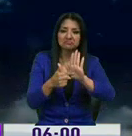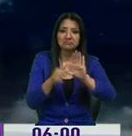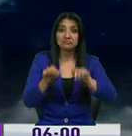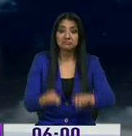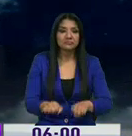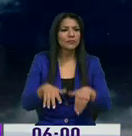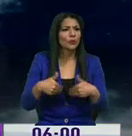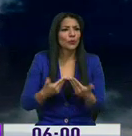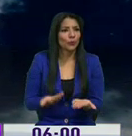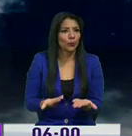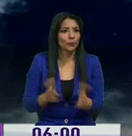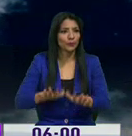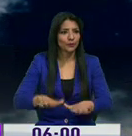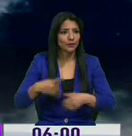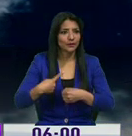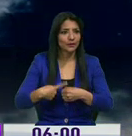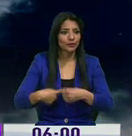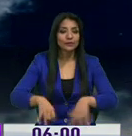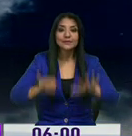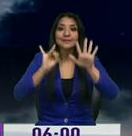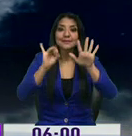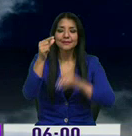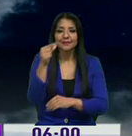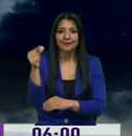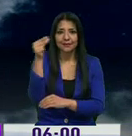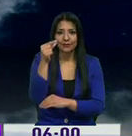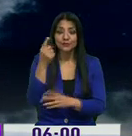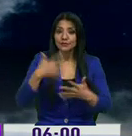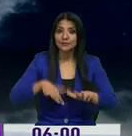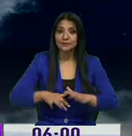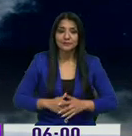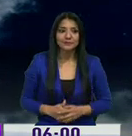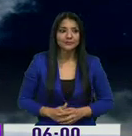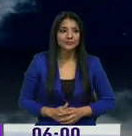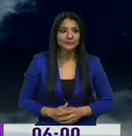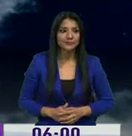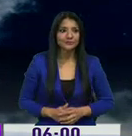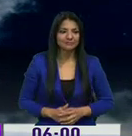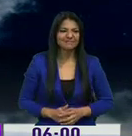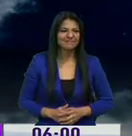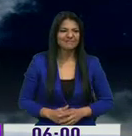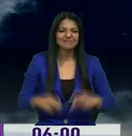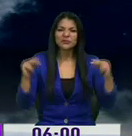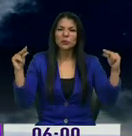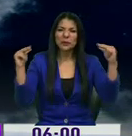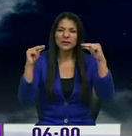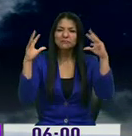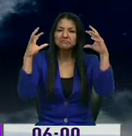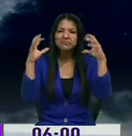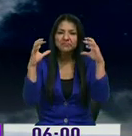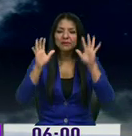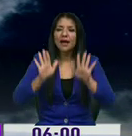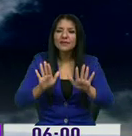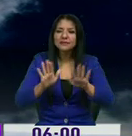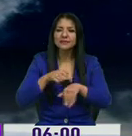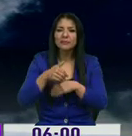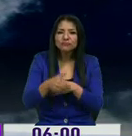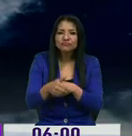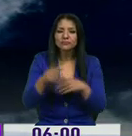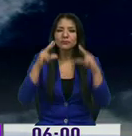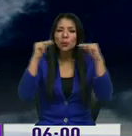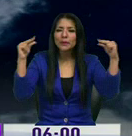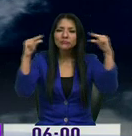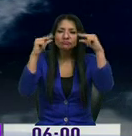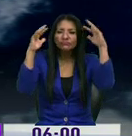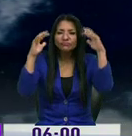cómo amanece ya la ciudad de quito siete grados centígrados como decimos oscuritos no la perspectiva del tiempo es nublado